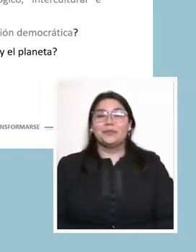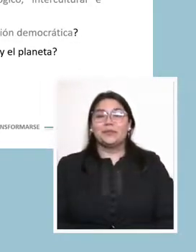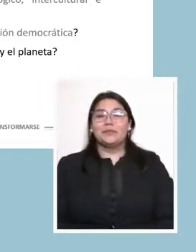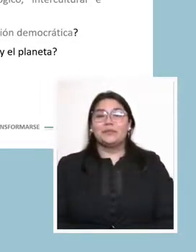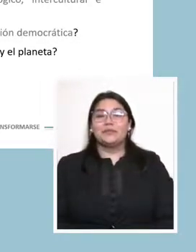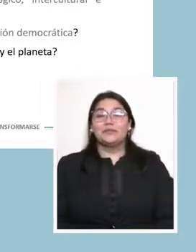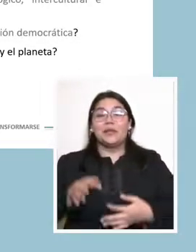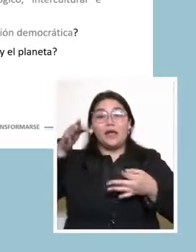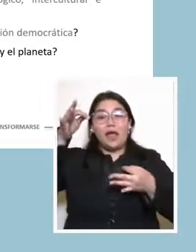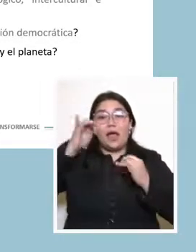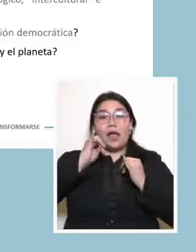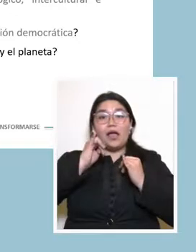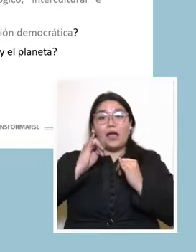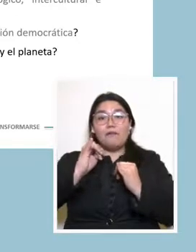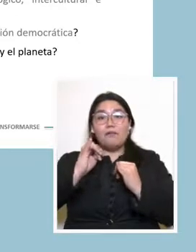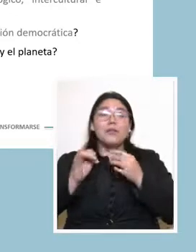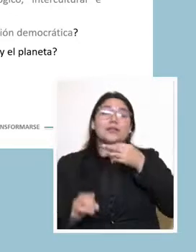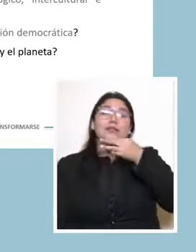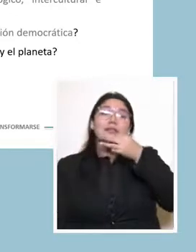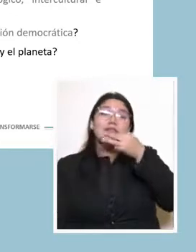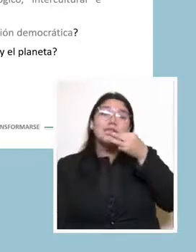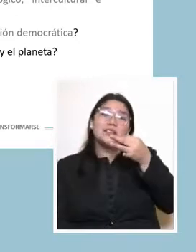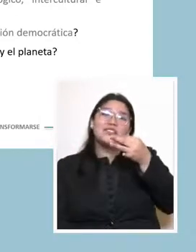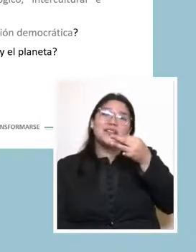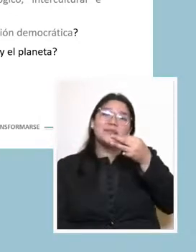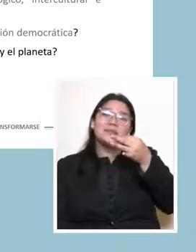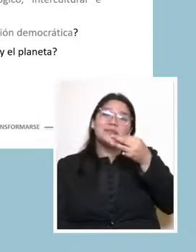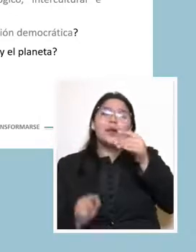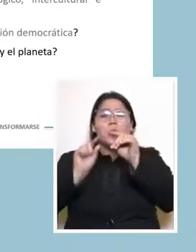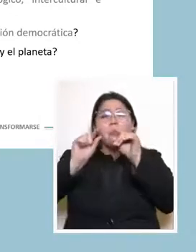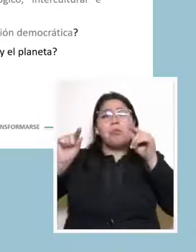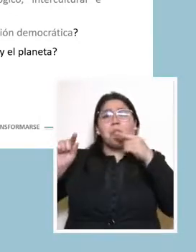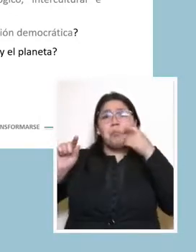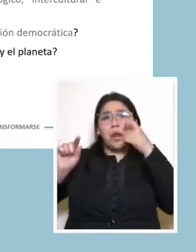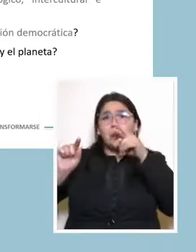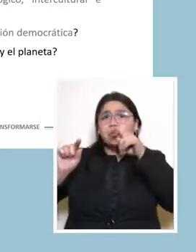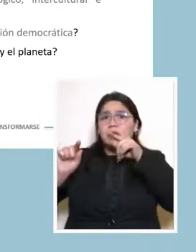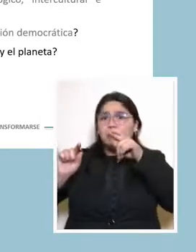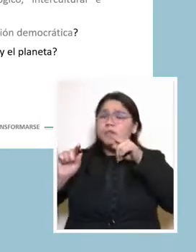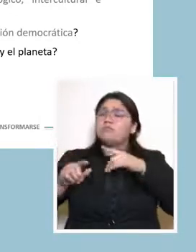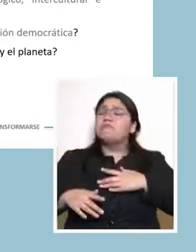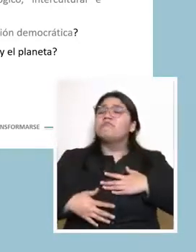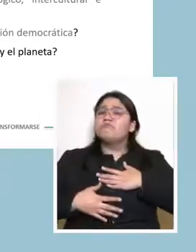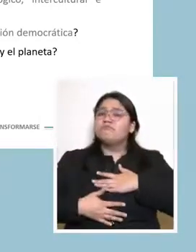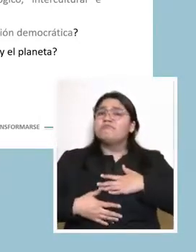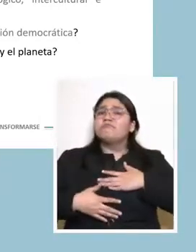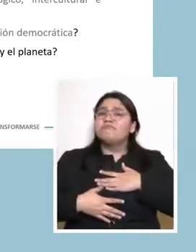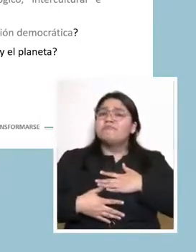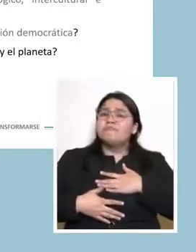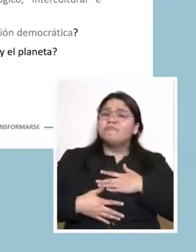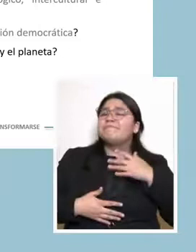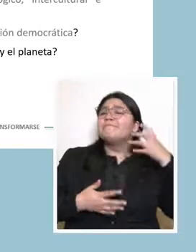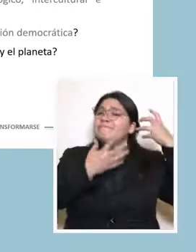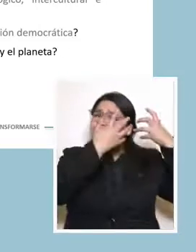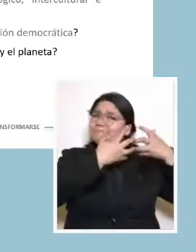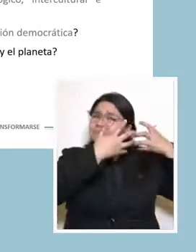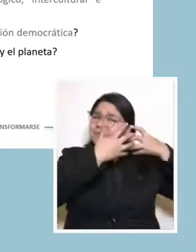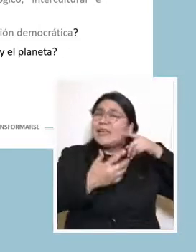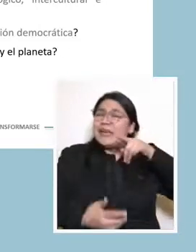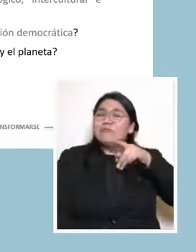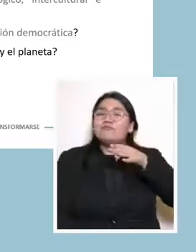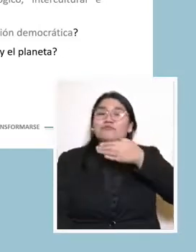el informe plantea, yo diría más bien, preguntas, es bastante provocativo y en ese sentido también nosotros nos